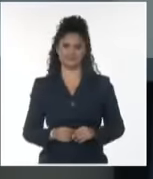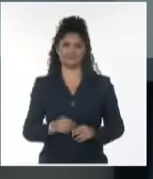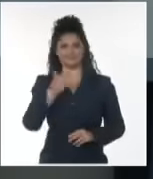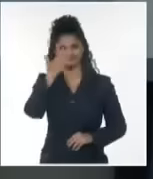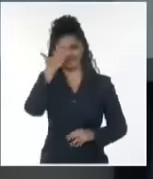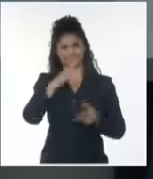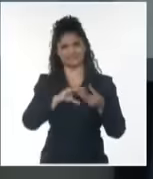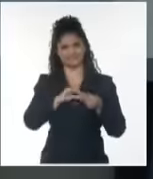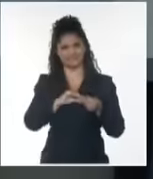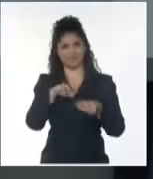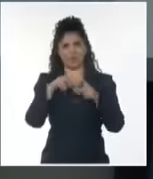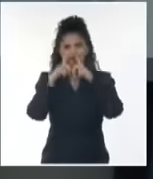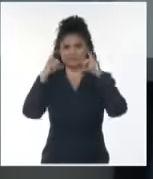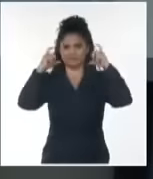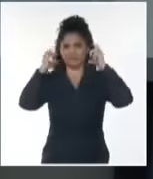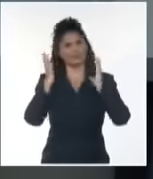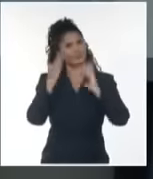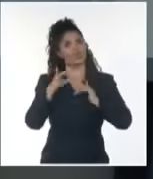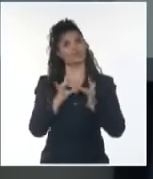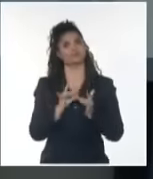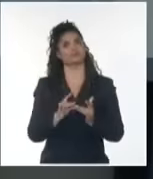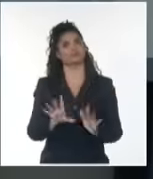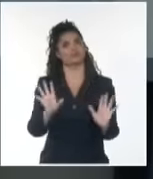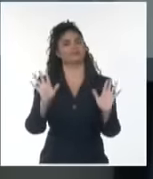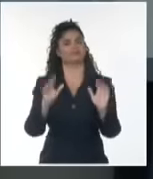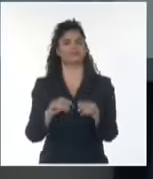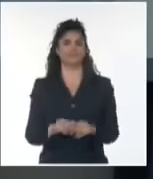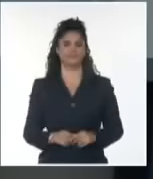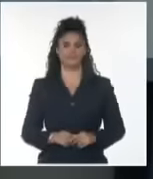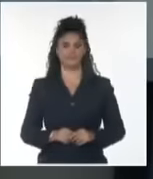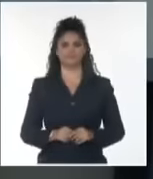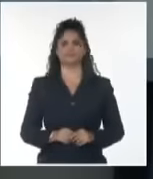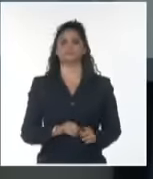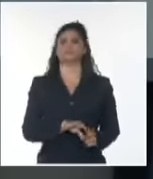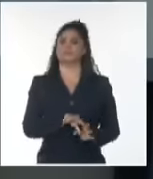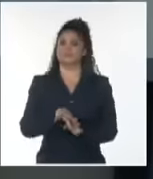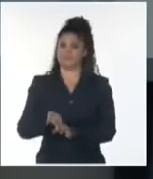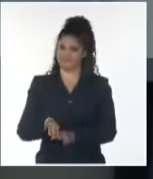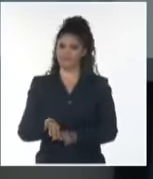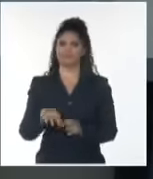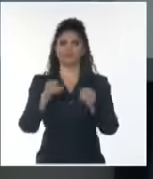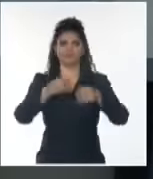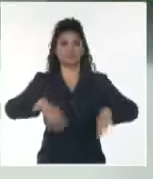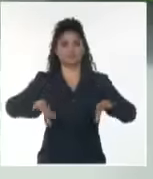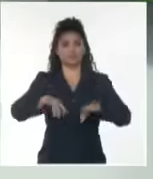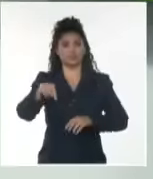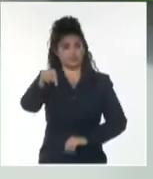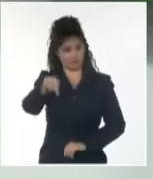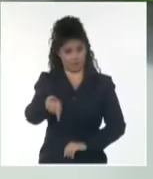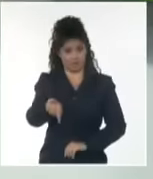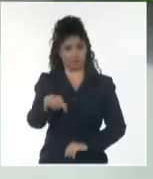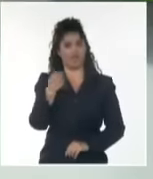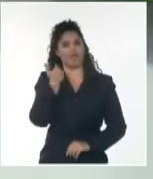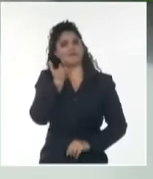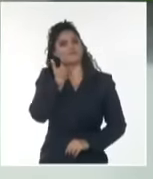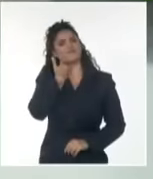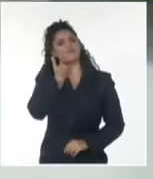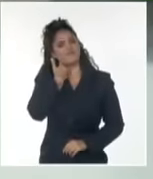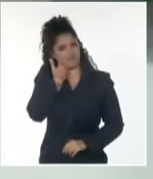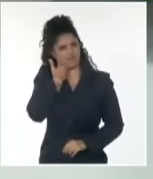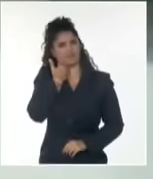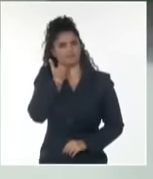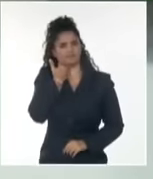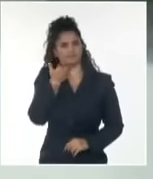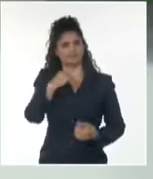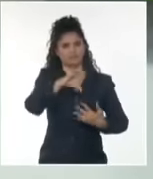Hoy sin nasobucos, por suerte. Hoy sin nasobucos, sí. Ahora, la situación actual a partir de esta fiebre de Oropouche en la región